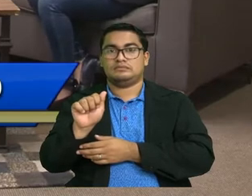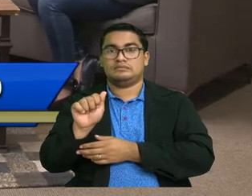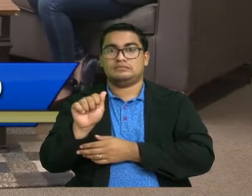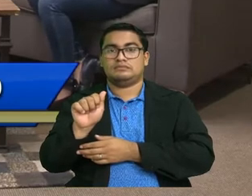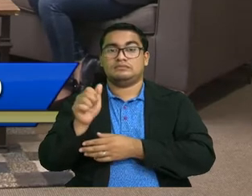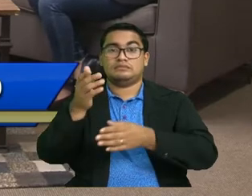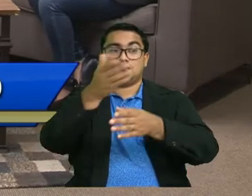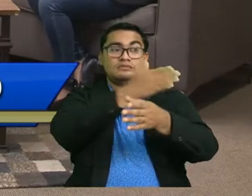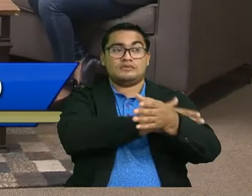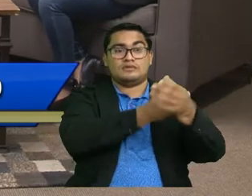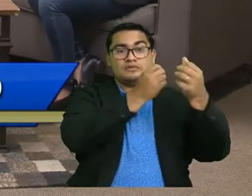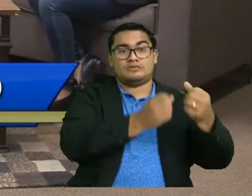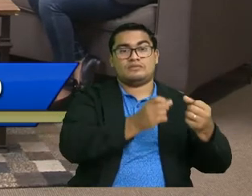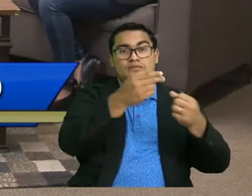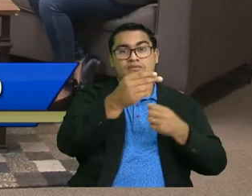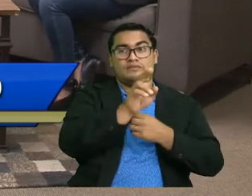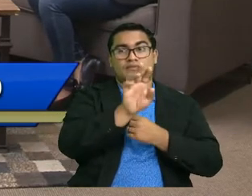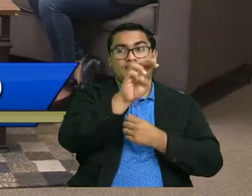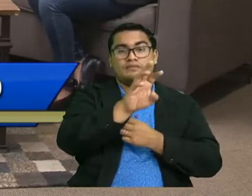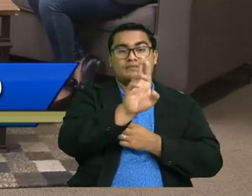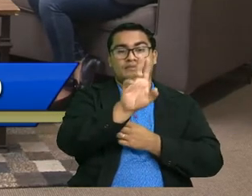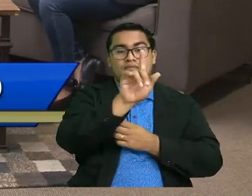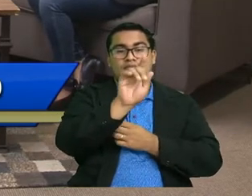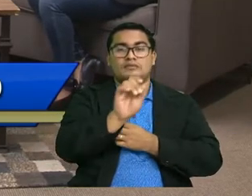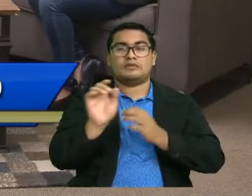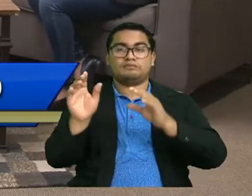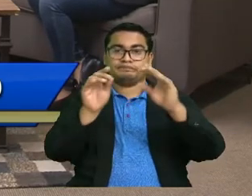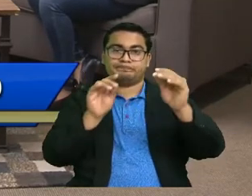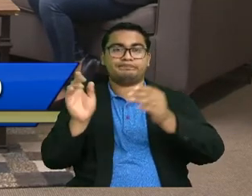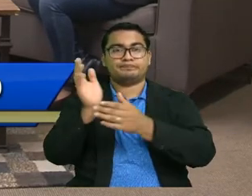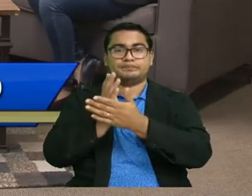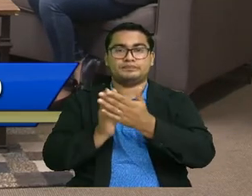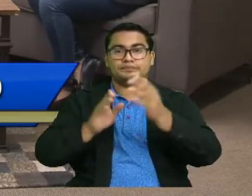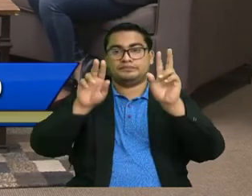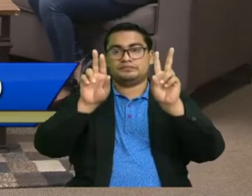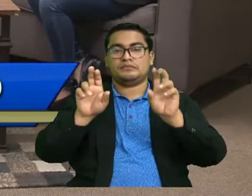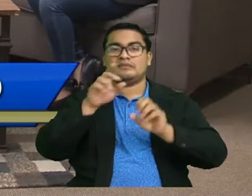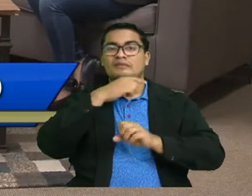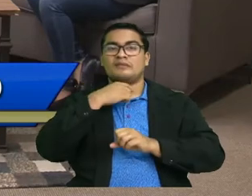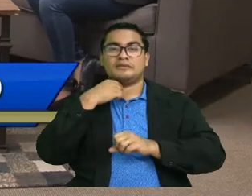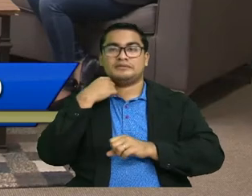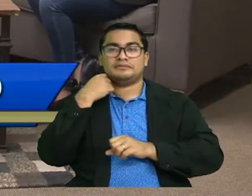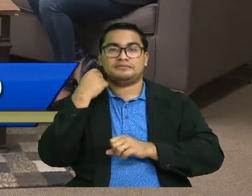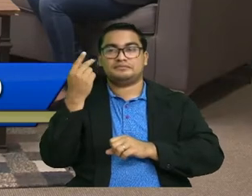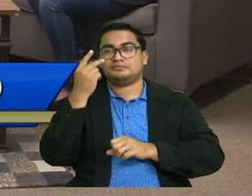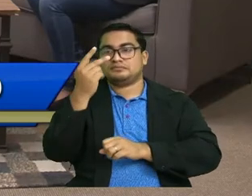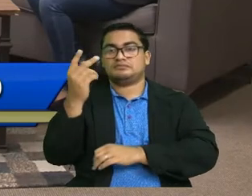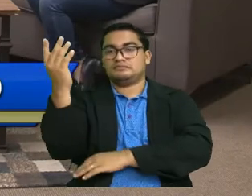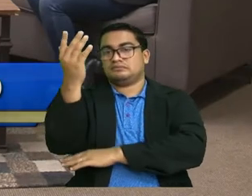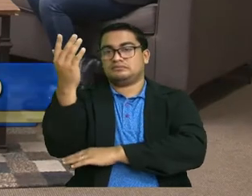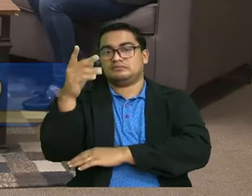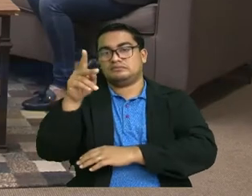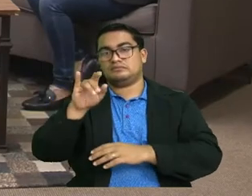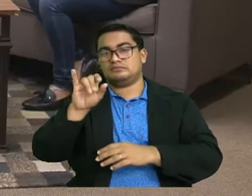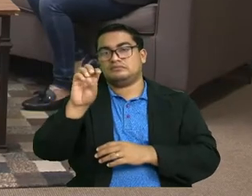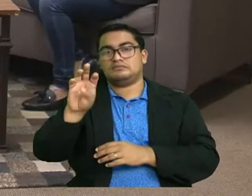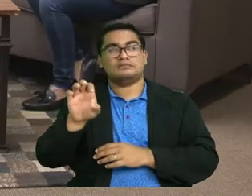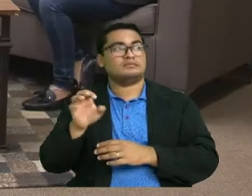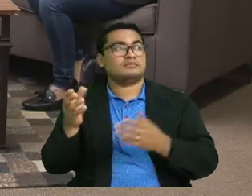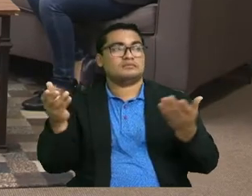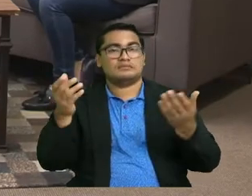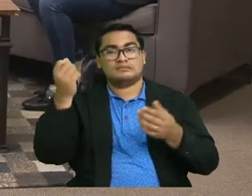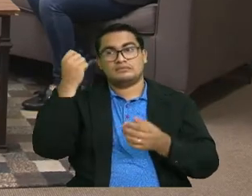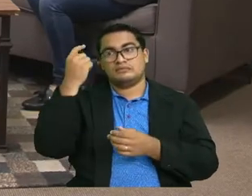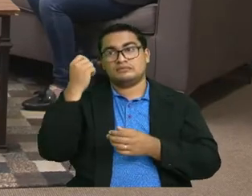creo, la oportunidad para conversar sobre algunos temas de esa realidad que se va a ver en Expo Pyme. De repente entendemos o